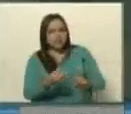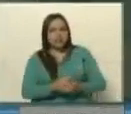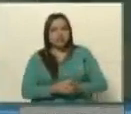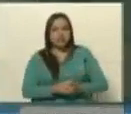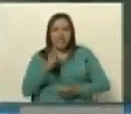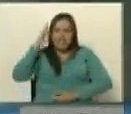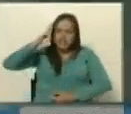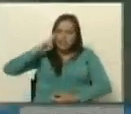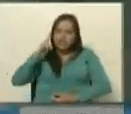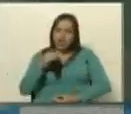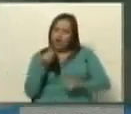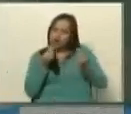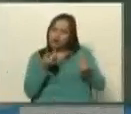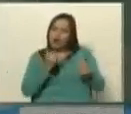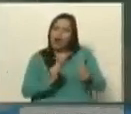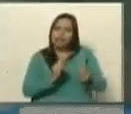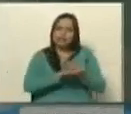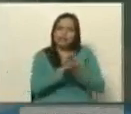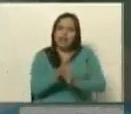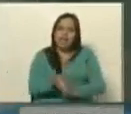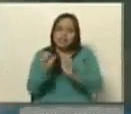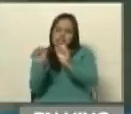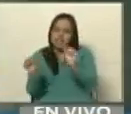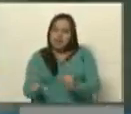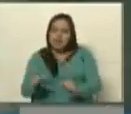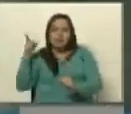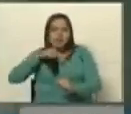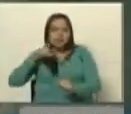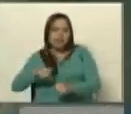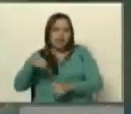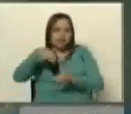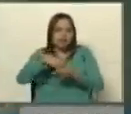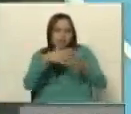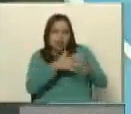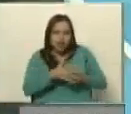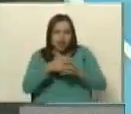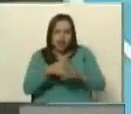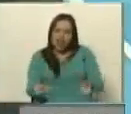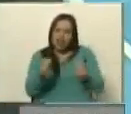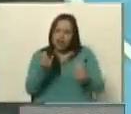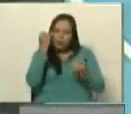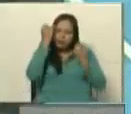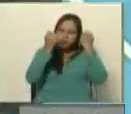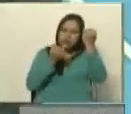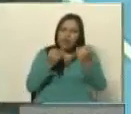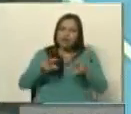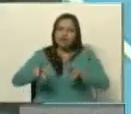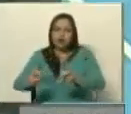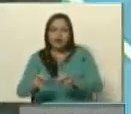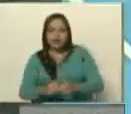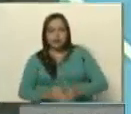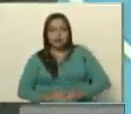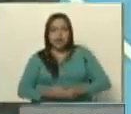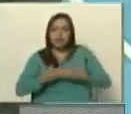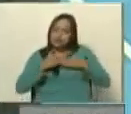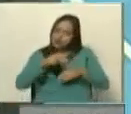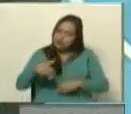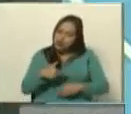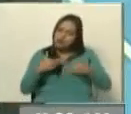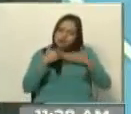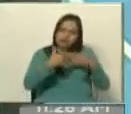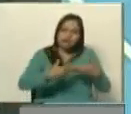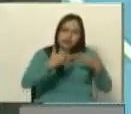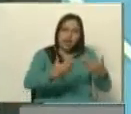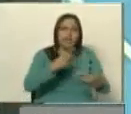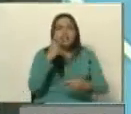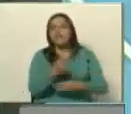no solamente a desmantelar el sistema actual en Estados Unidos, sino cómo vamos a crear algo nuevo. Y en eso constantemente tenemos que cuestionar todo